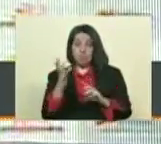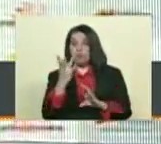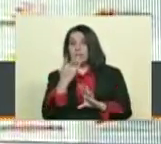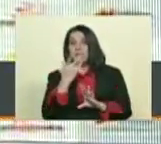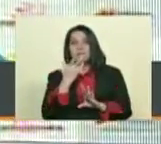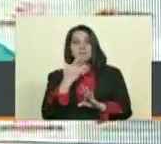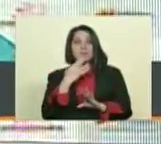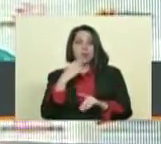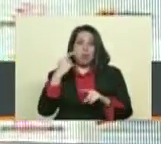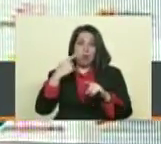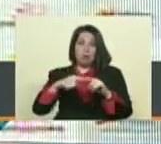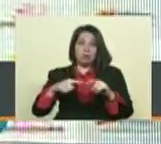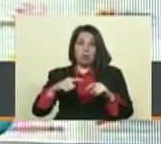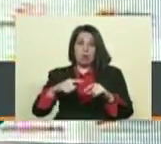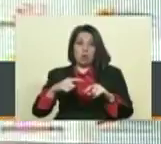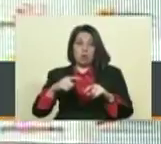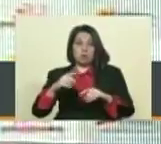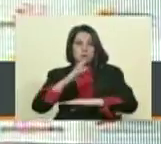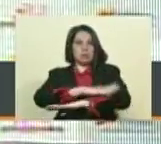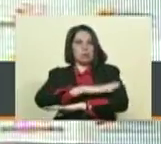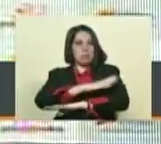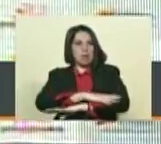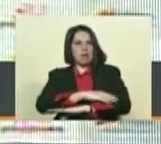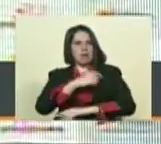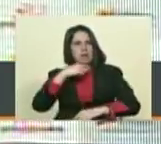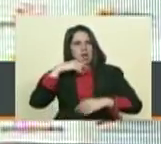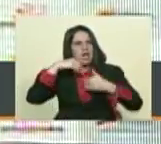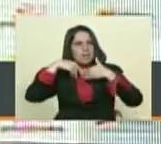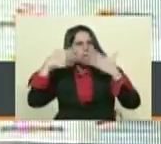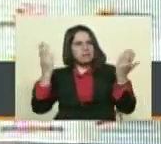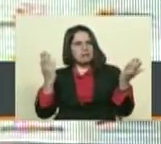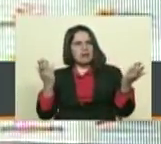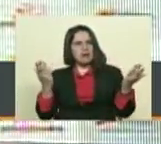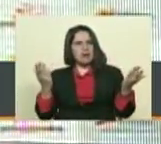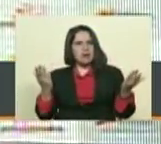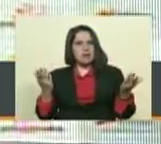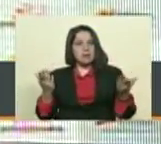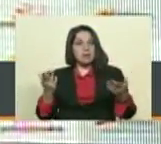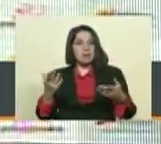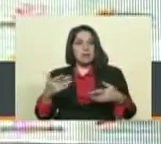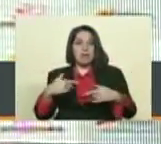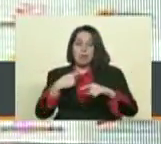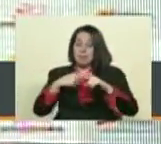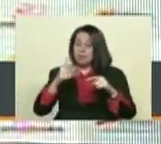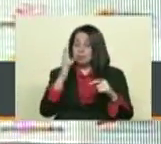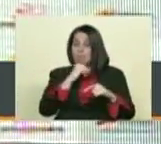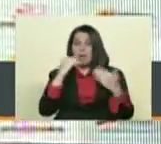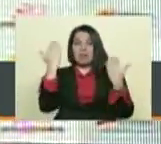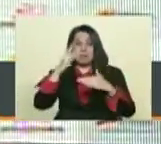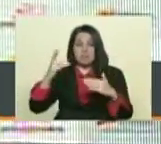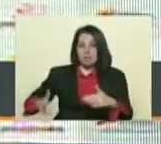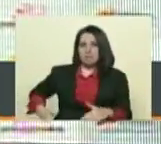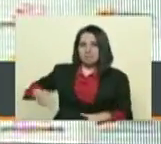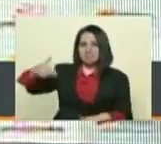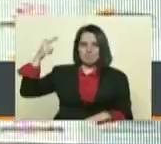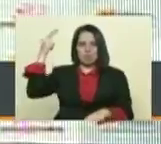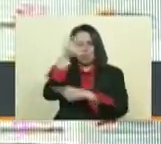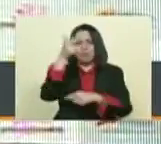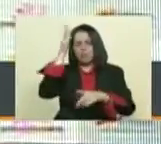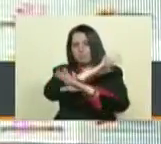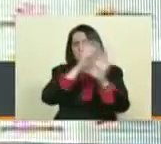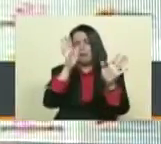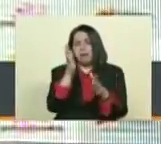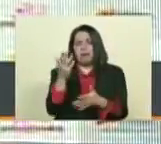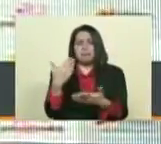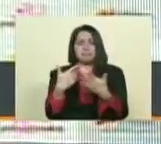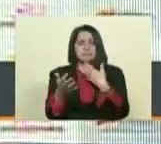esa conducta, la conducta sana debe ser hacer el reclamo. La conducta fuera de límite es sacar la pistola y acabar con la otra